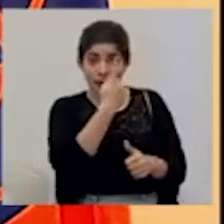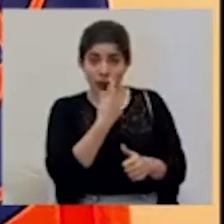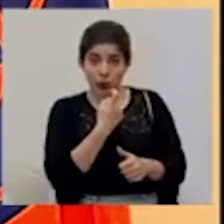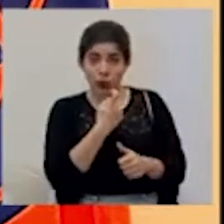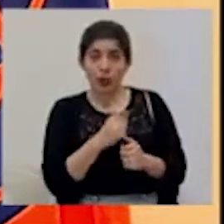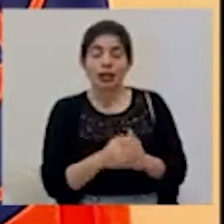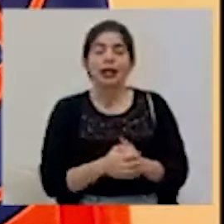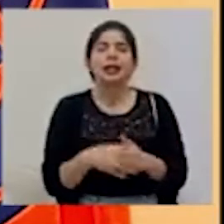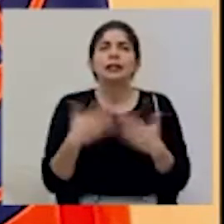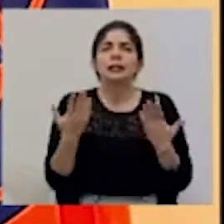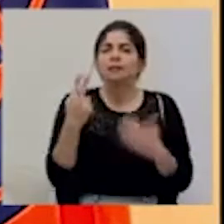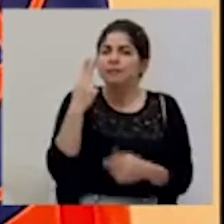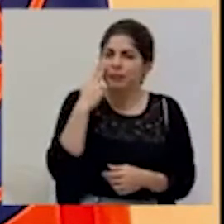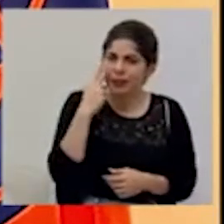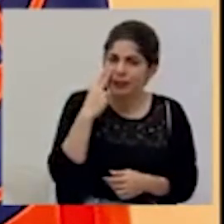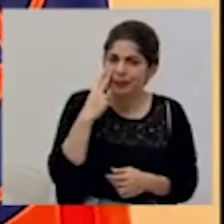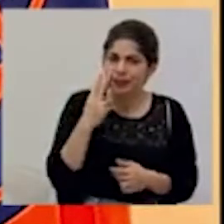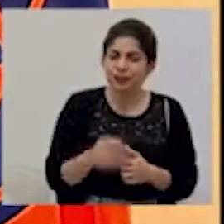vamos a ver,